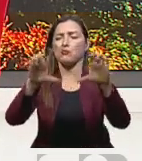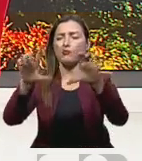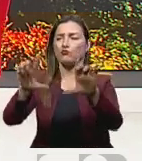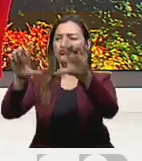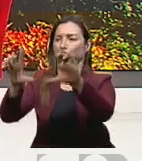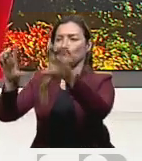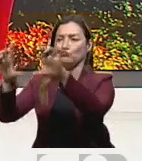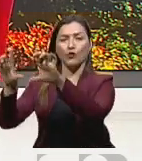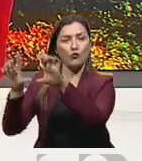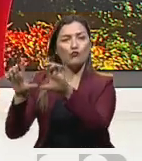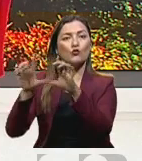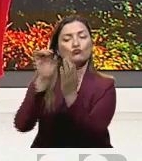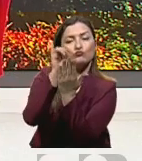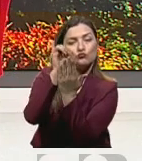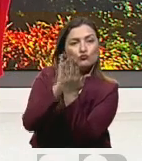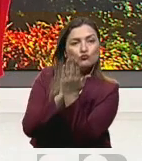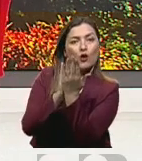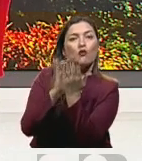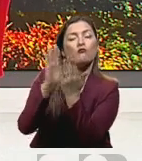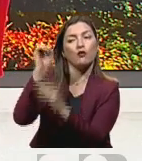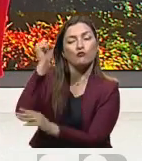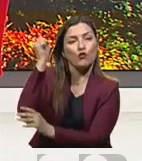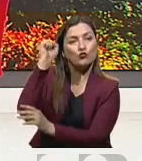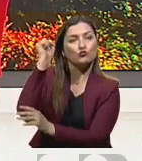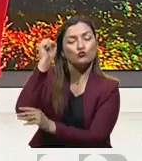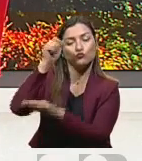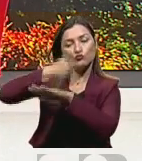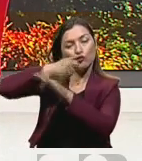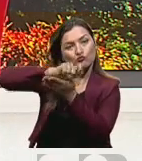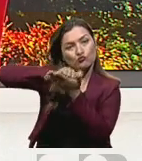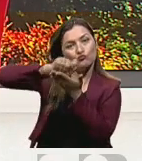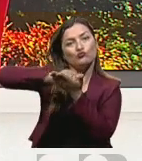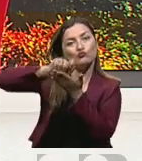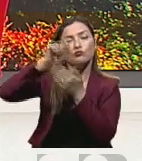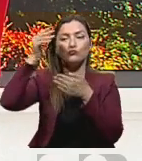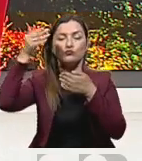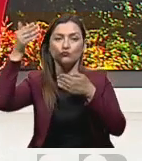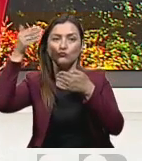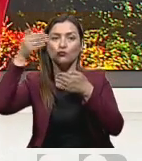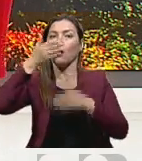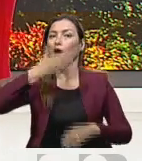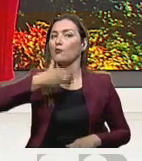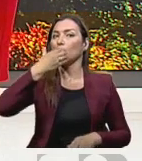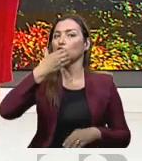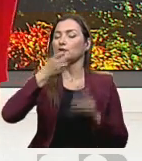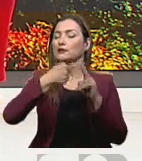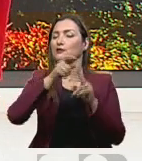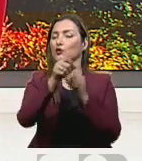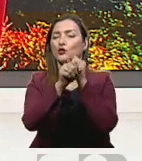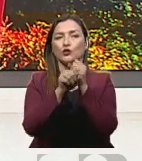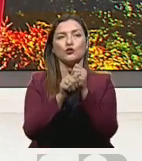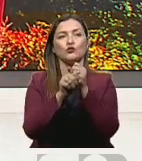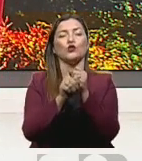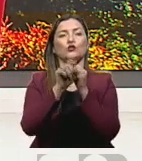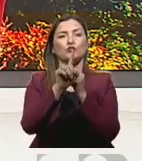de Luis Alfredo Martínez famoso escritor y político liberal ambateño del de inicios del siglo 20 Así que esté muy atento Y también